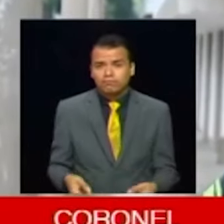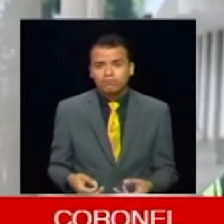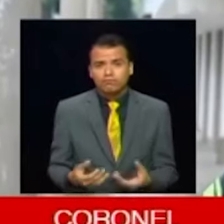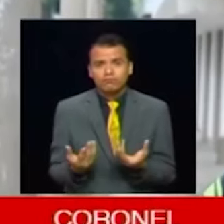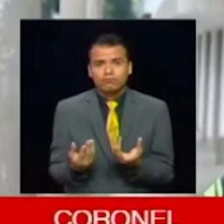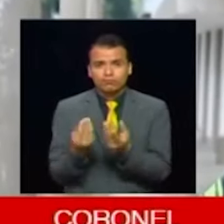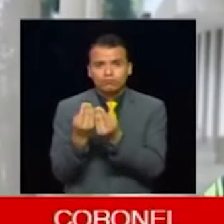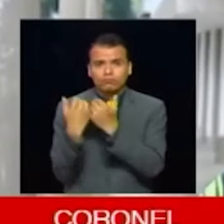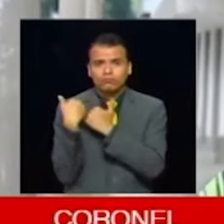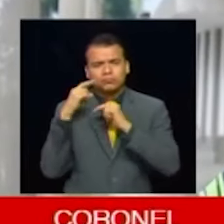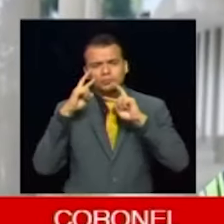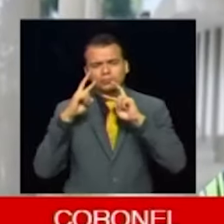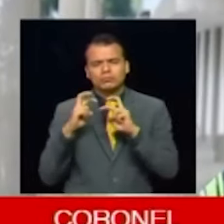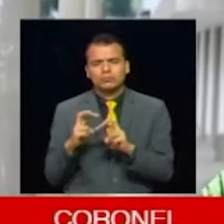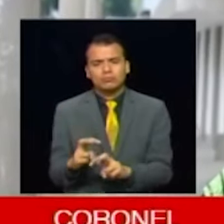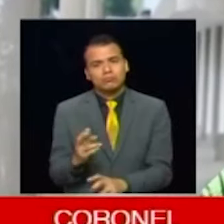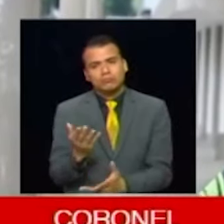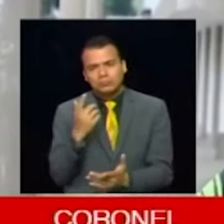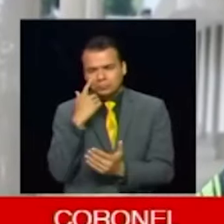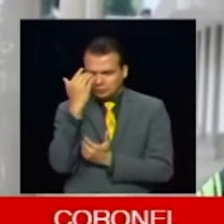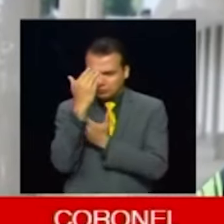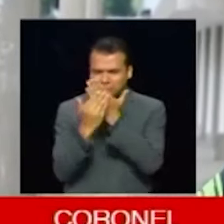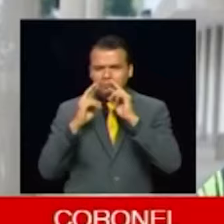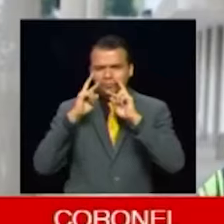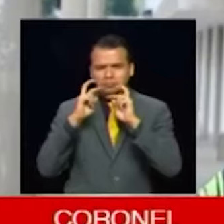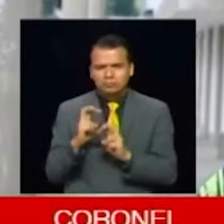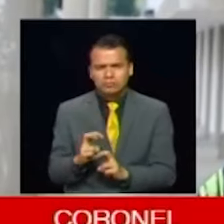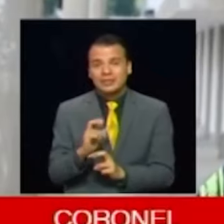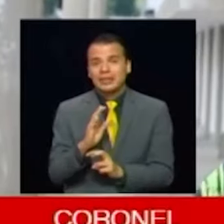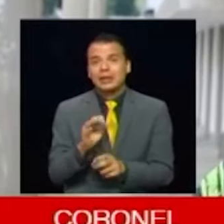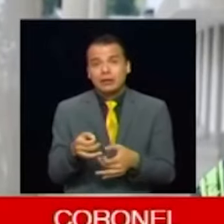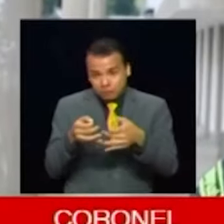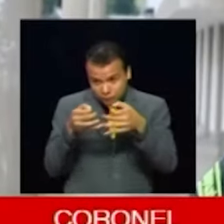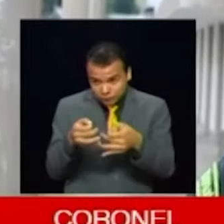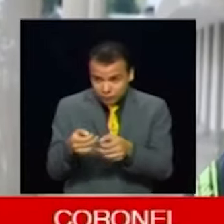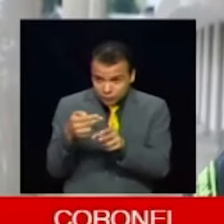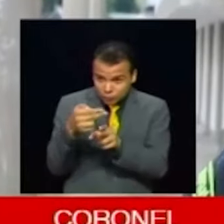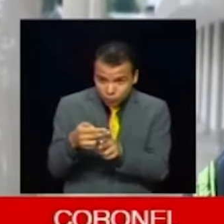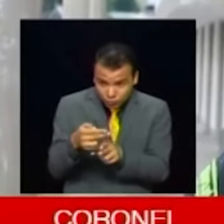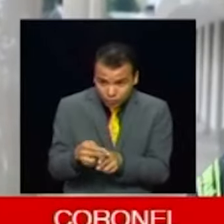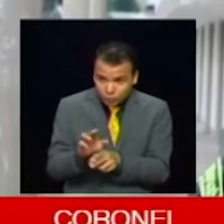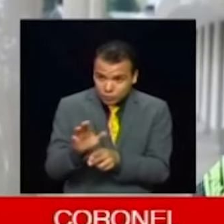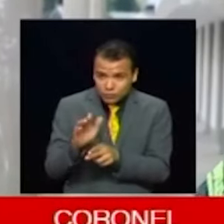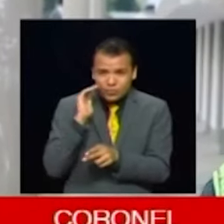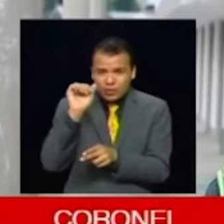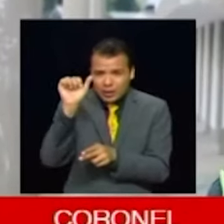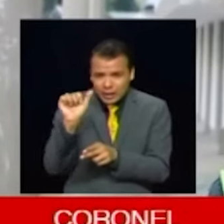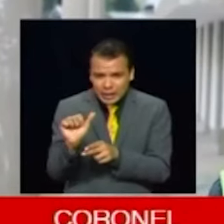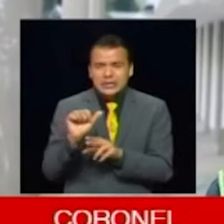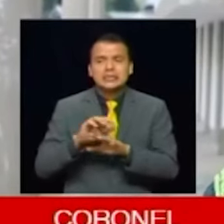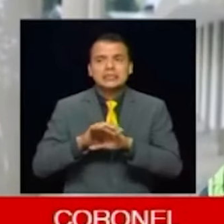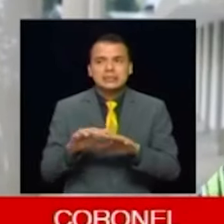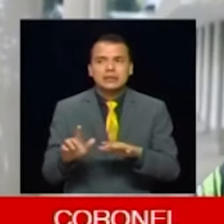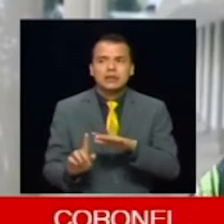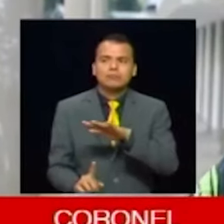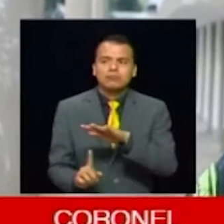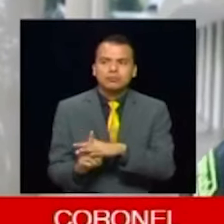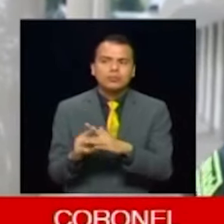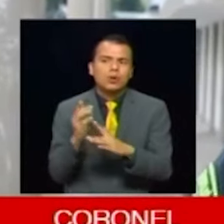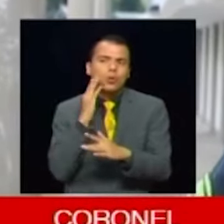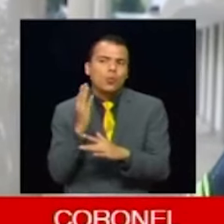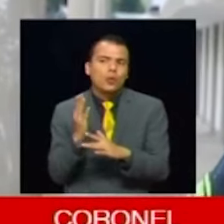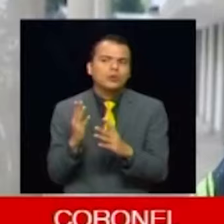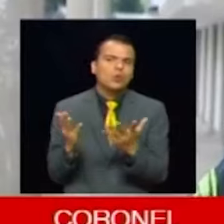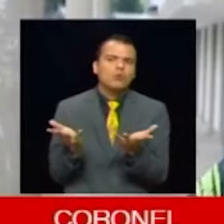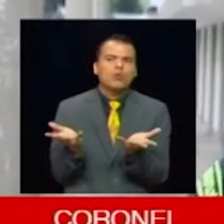seccional de investigación criminal para poder identificarlas plenamente y entender en qué circunstancias de tiempo, modo y lugar ocurrieron los hechos